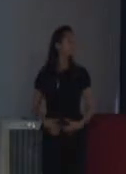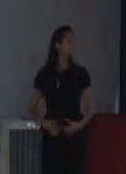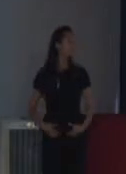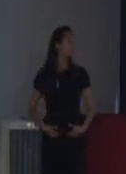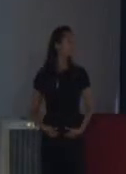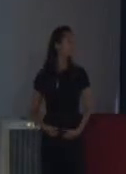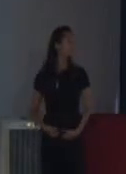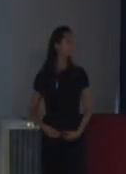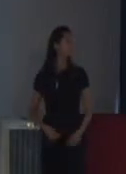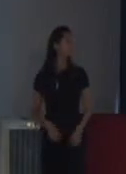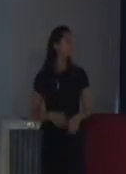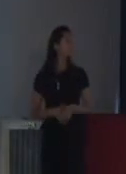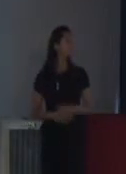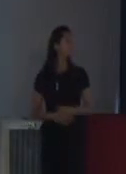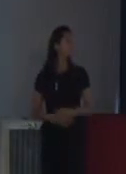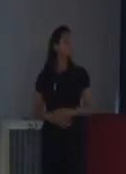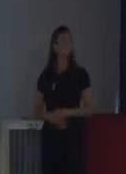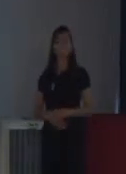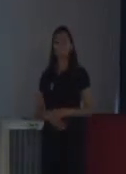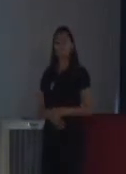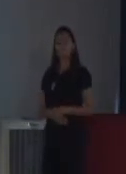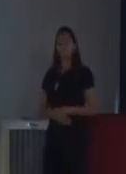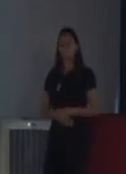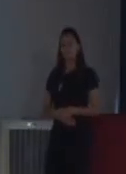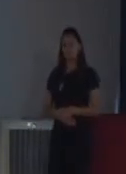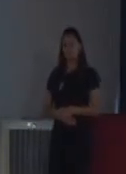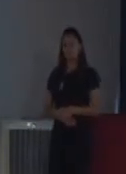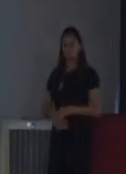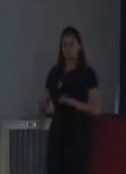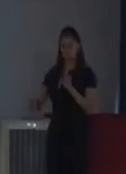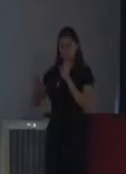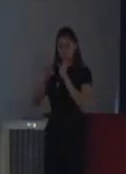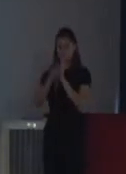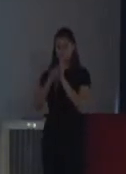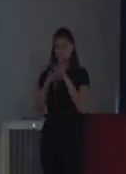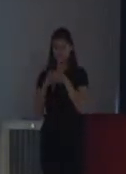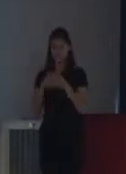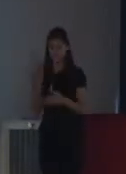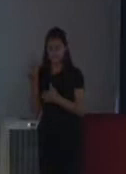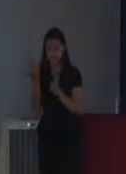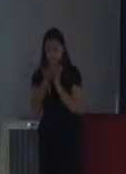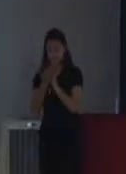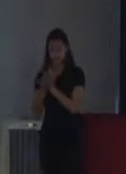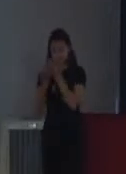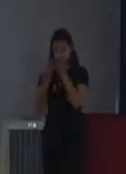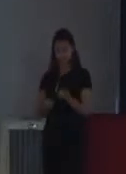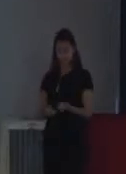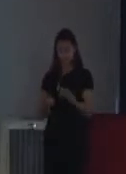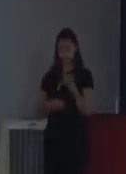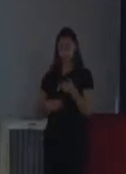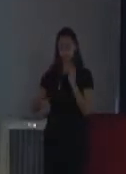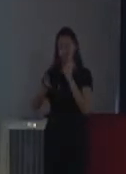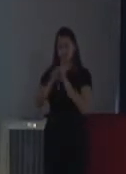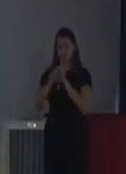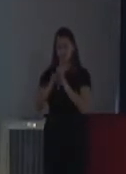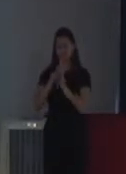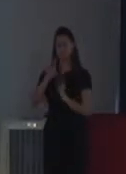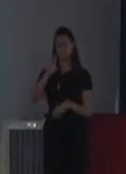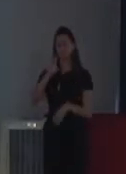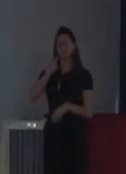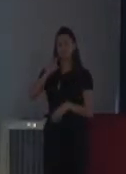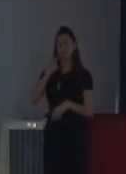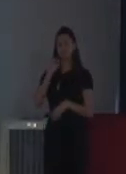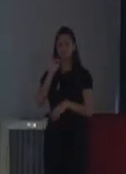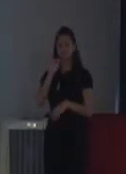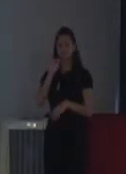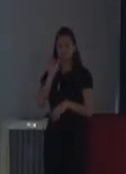la ley que va a entrar en objeto de estudio en este momento es una ley estatutaria,